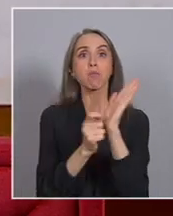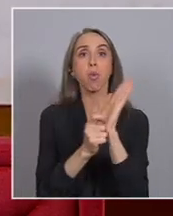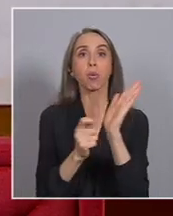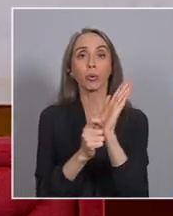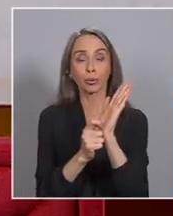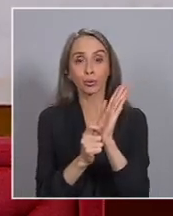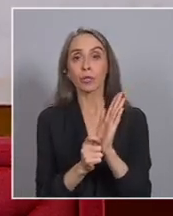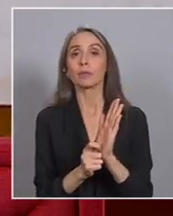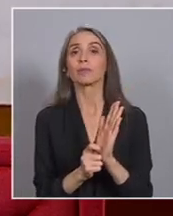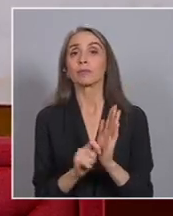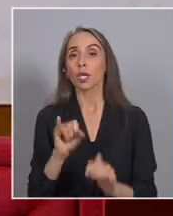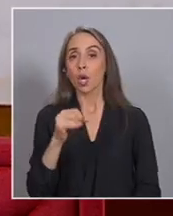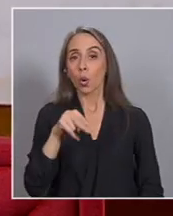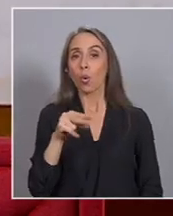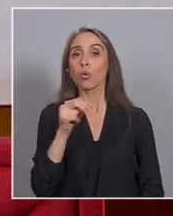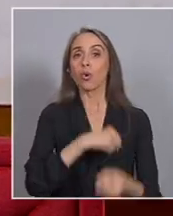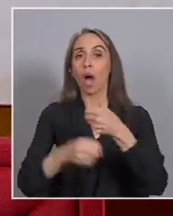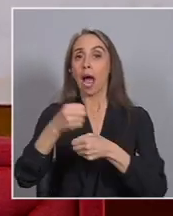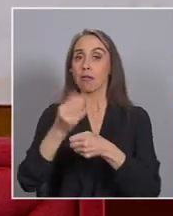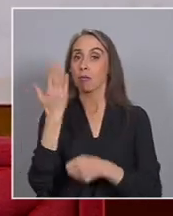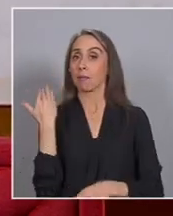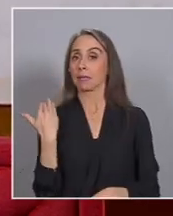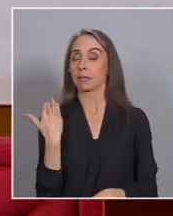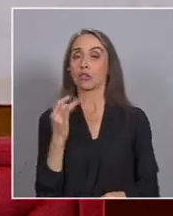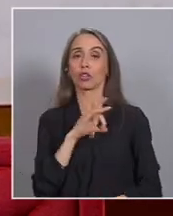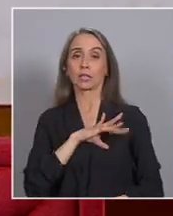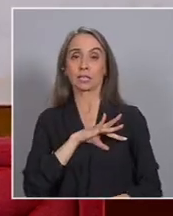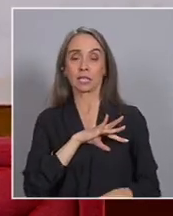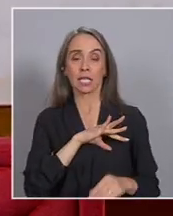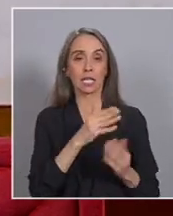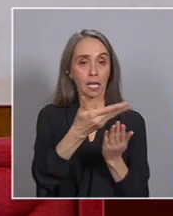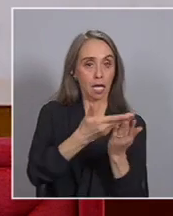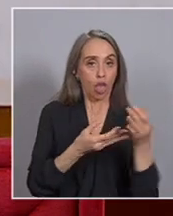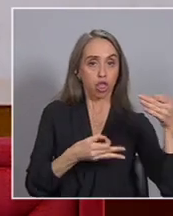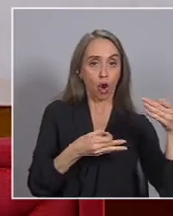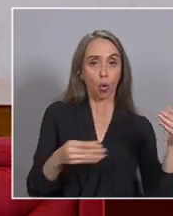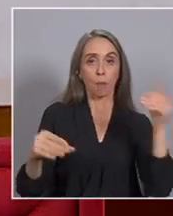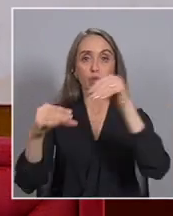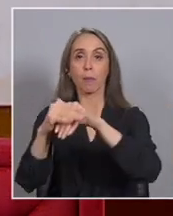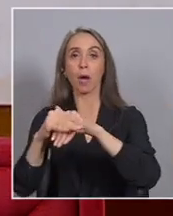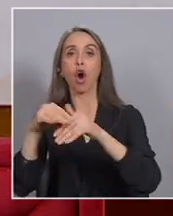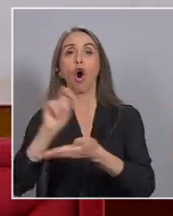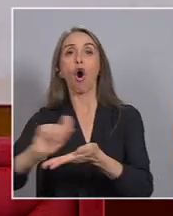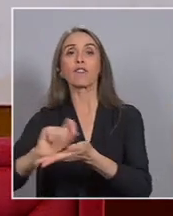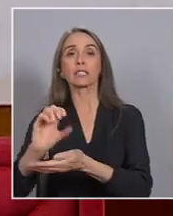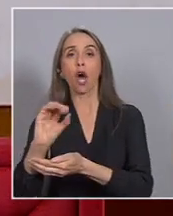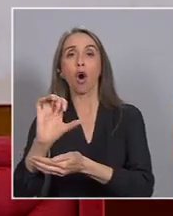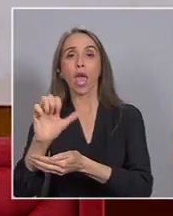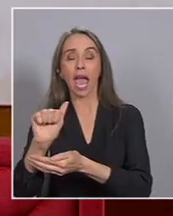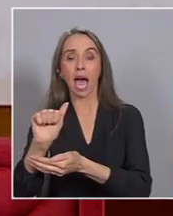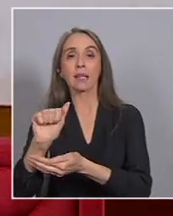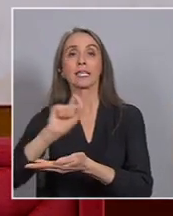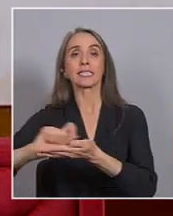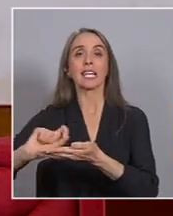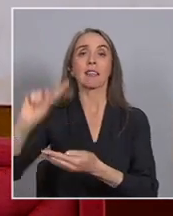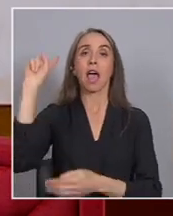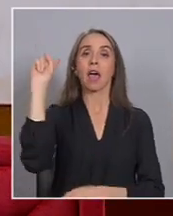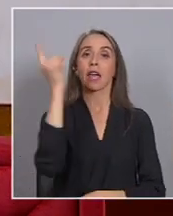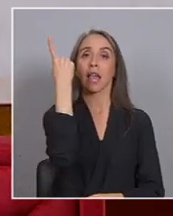último, en junio del año pasado, Chile depositó ante la OEA, la Secretaría